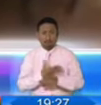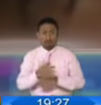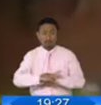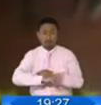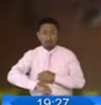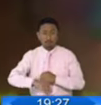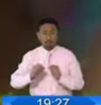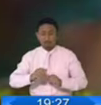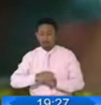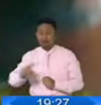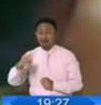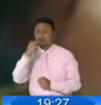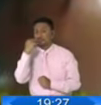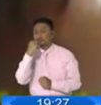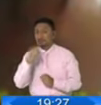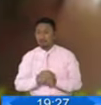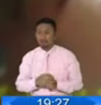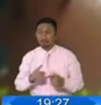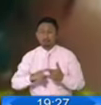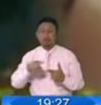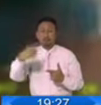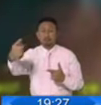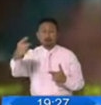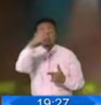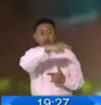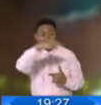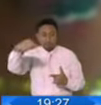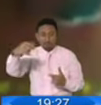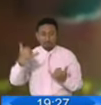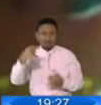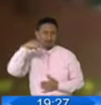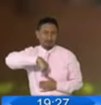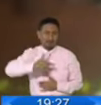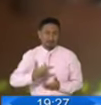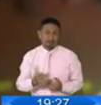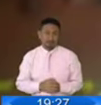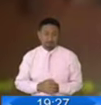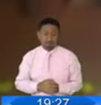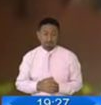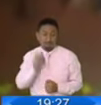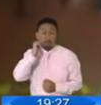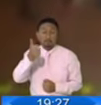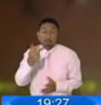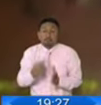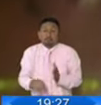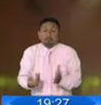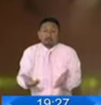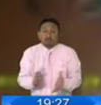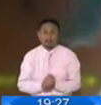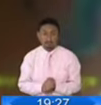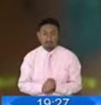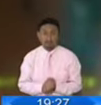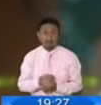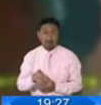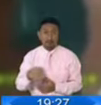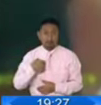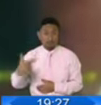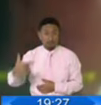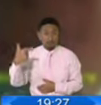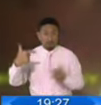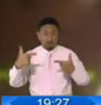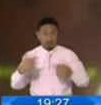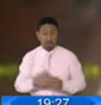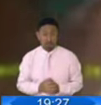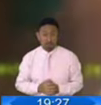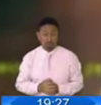una odontología, más allá, ahora aquí. Imagínense qué puede pasar mañana pasado. Que andaban armados.